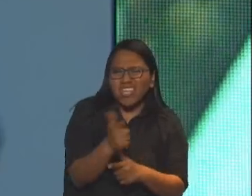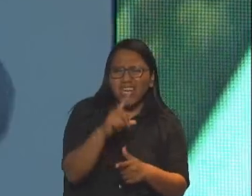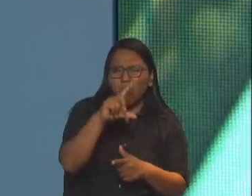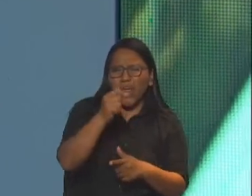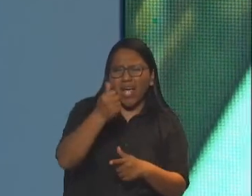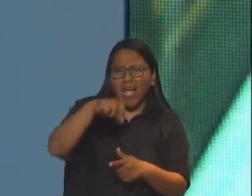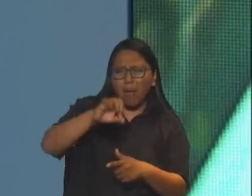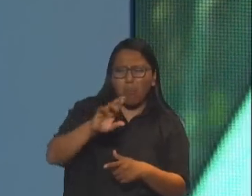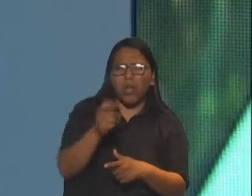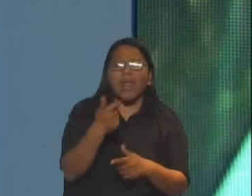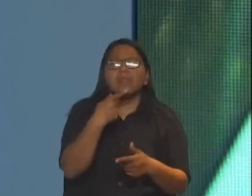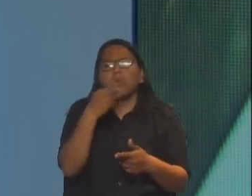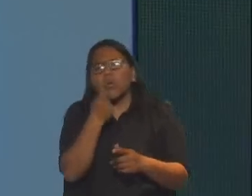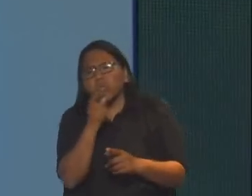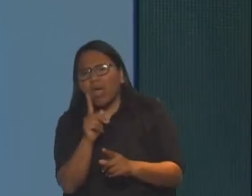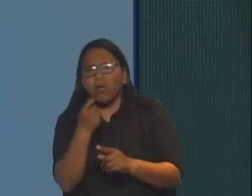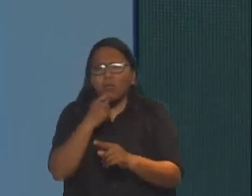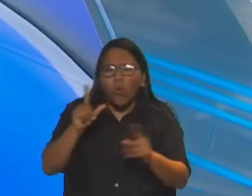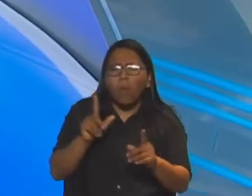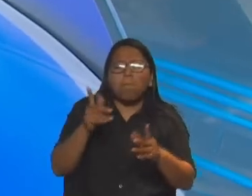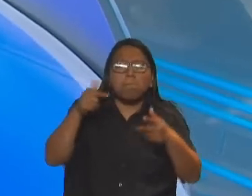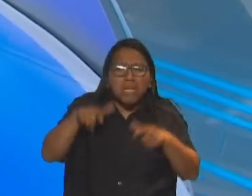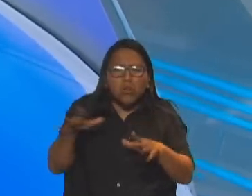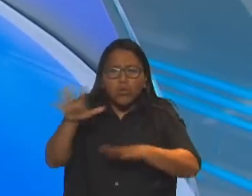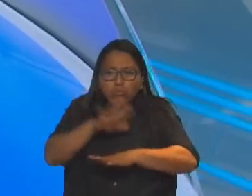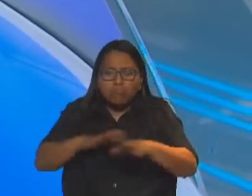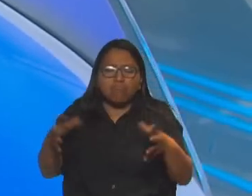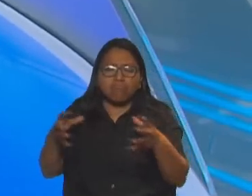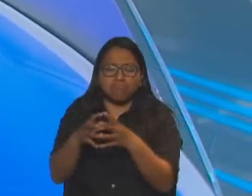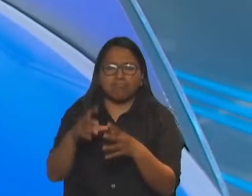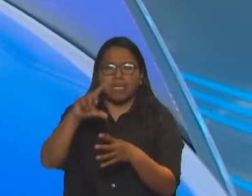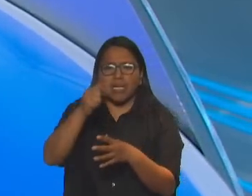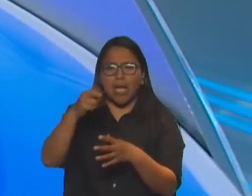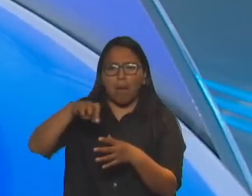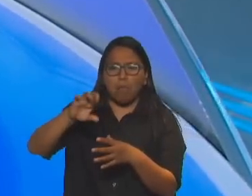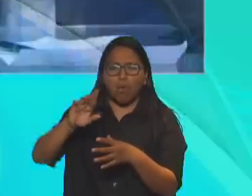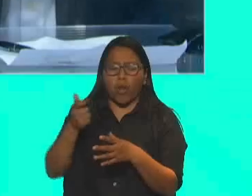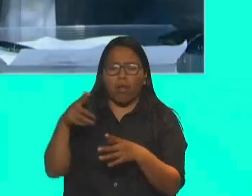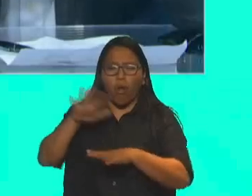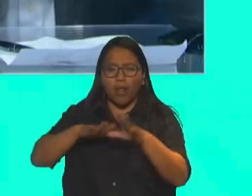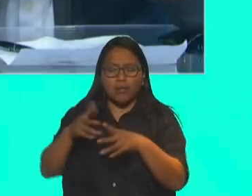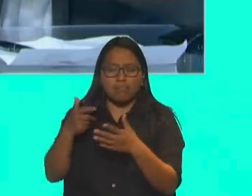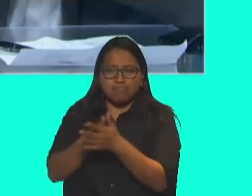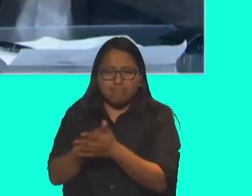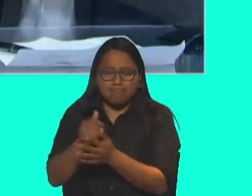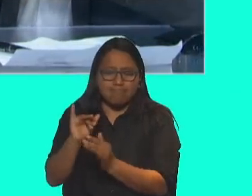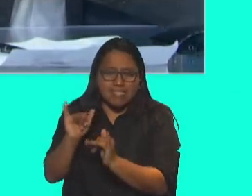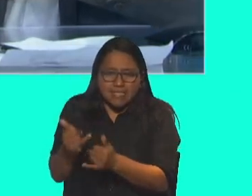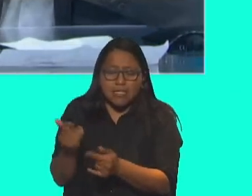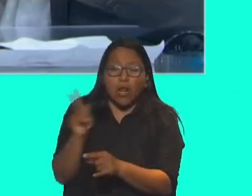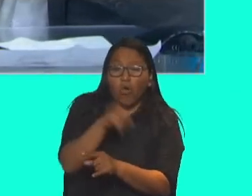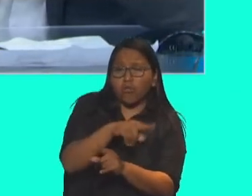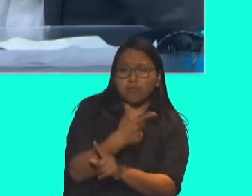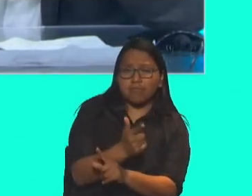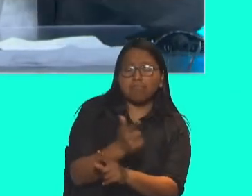campo puede gustar o no disfrutado no importa pero que es una estructura importantísima de militancia no hay ninguna duda nadie más tiene eso así que